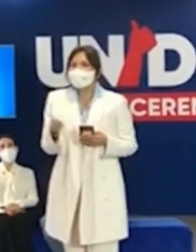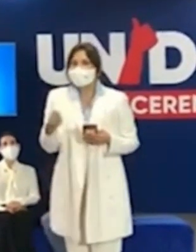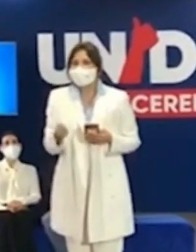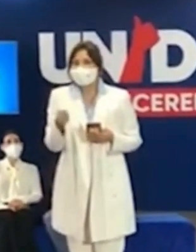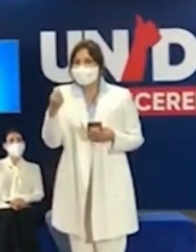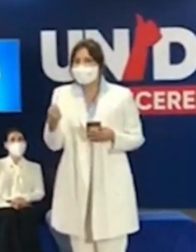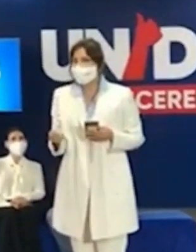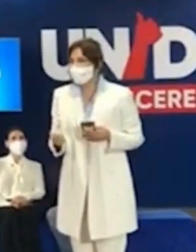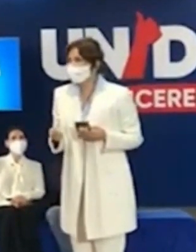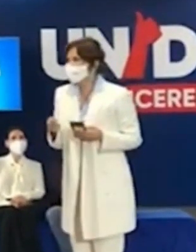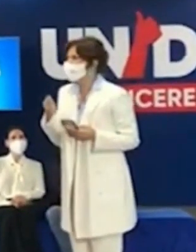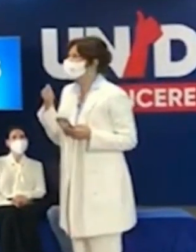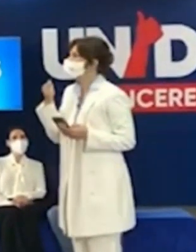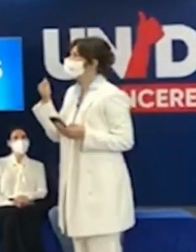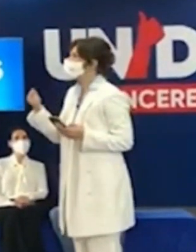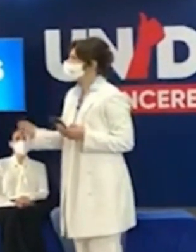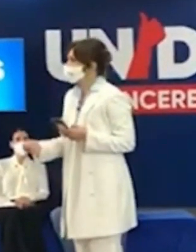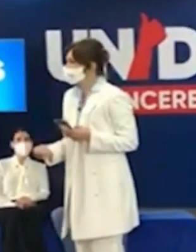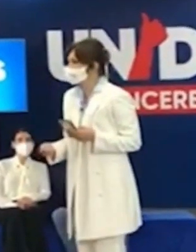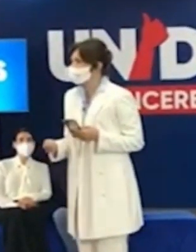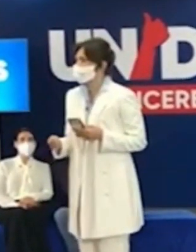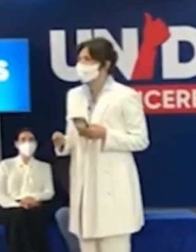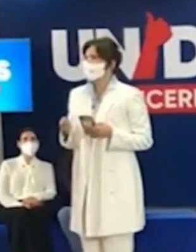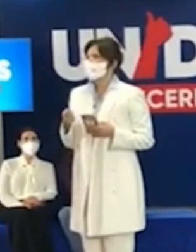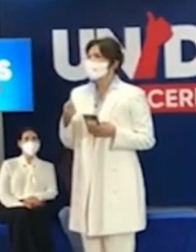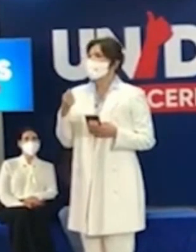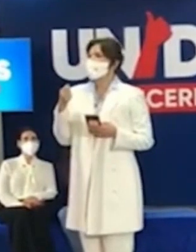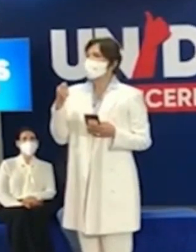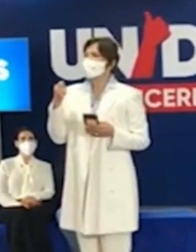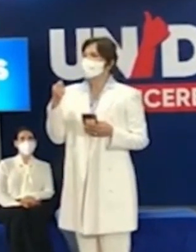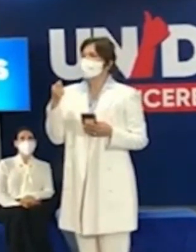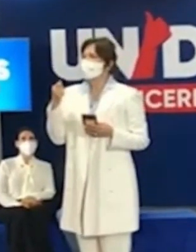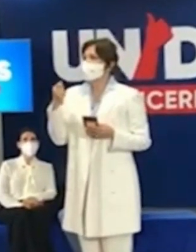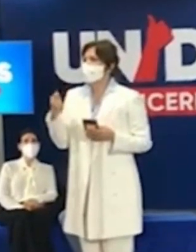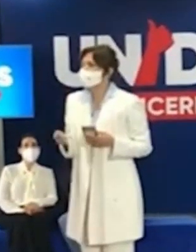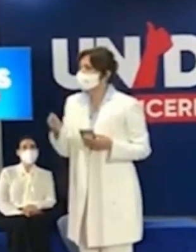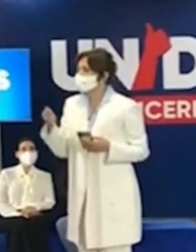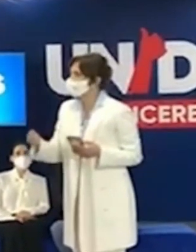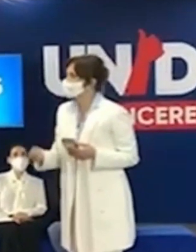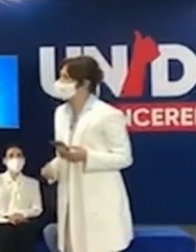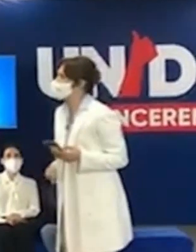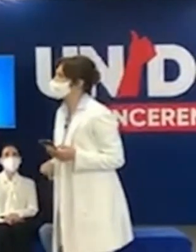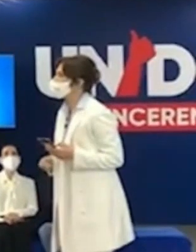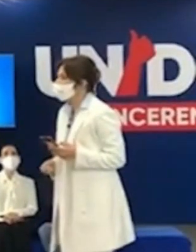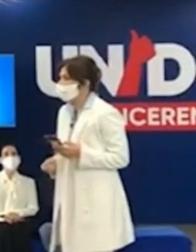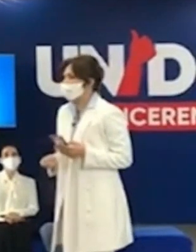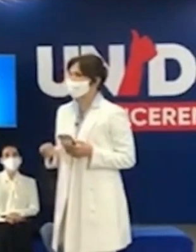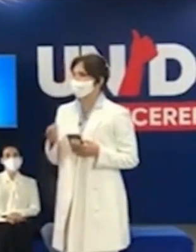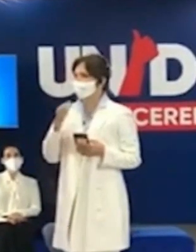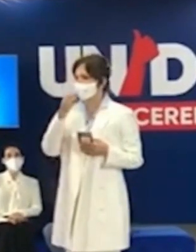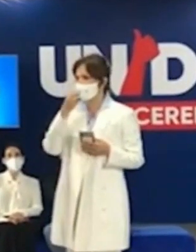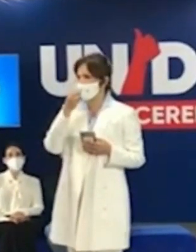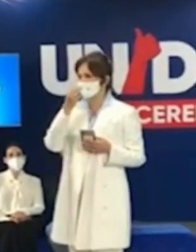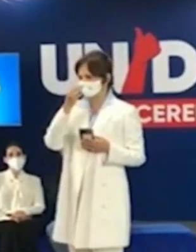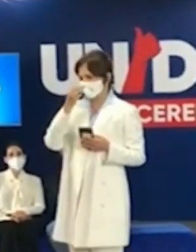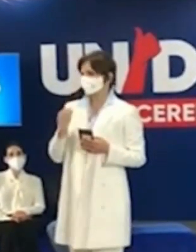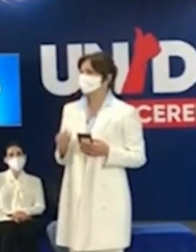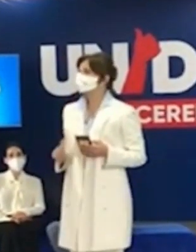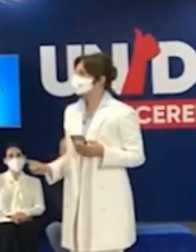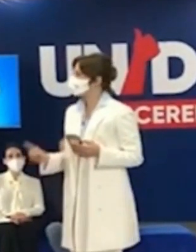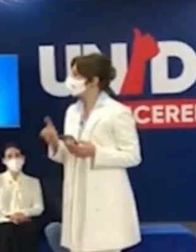que dar cada quien y comprometerse con sacar el país y con buscar la